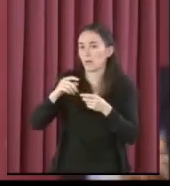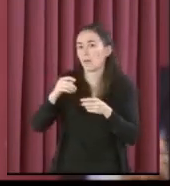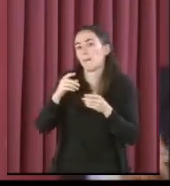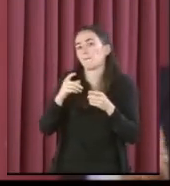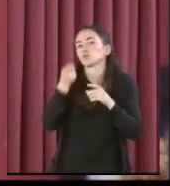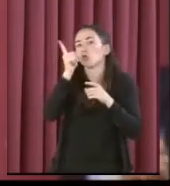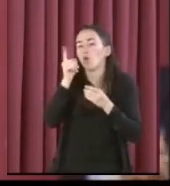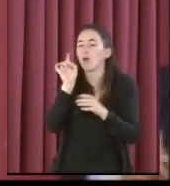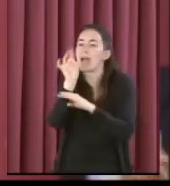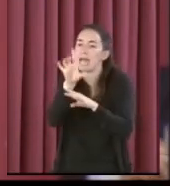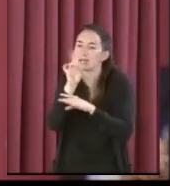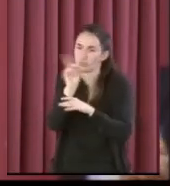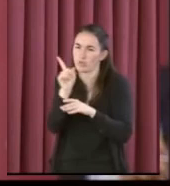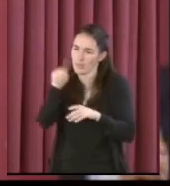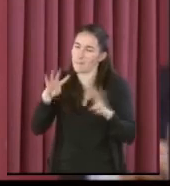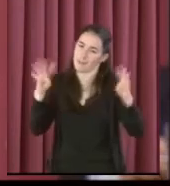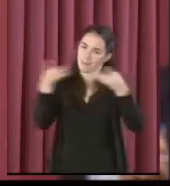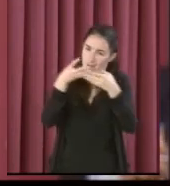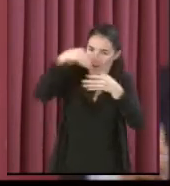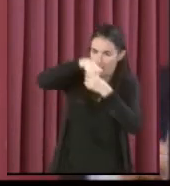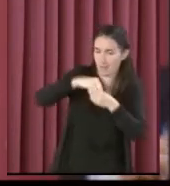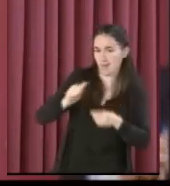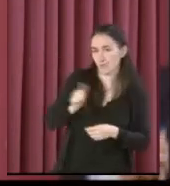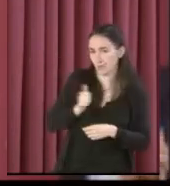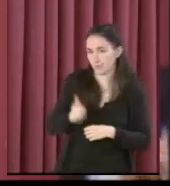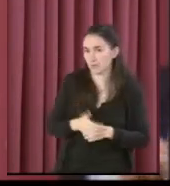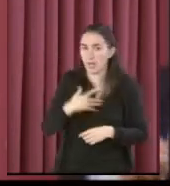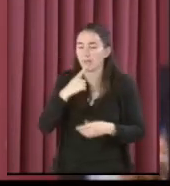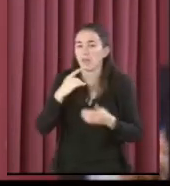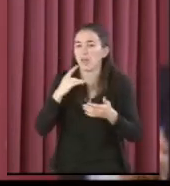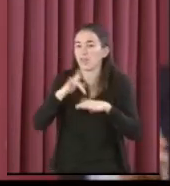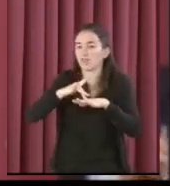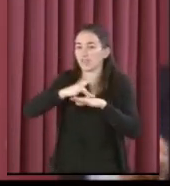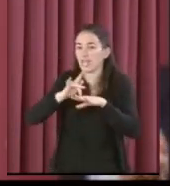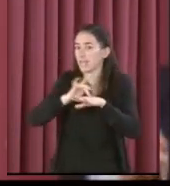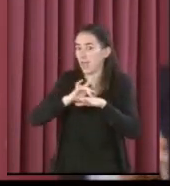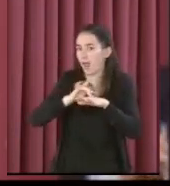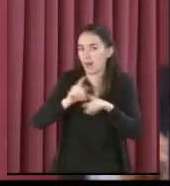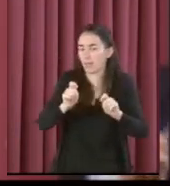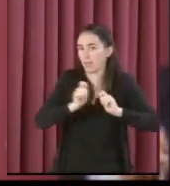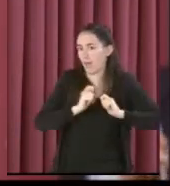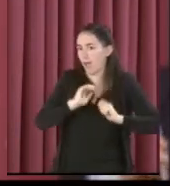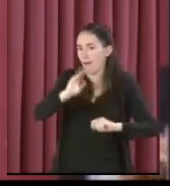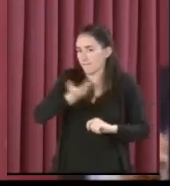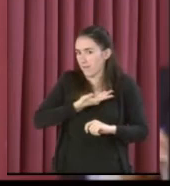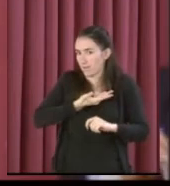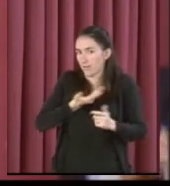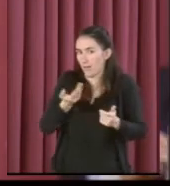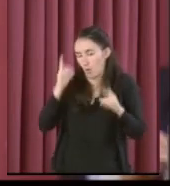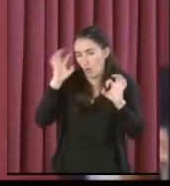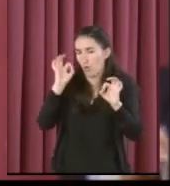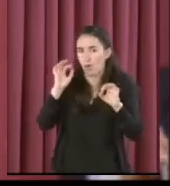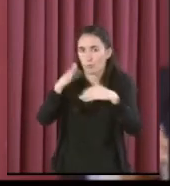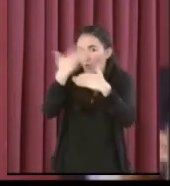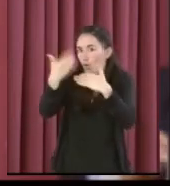la vía postal. La revolución digital, sin duda, también nos afecta como sociedad, pero también como organización.